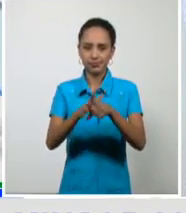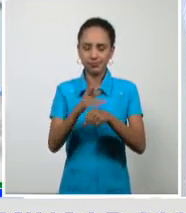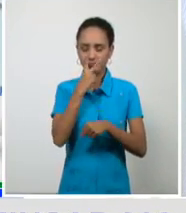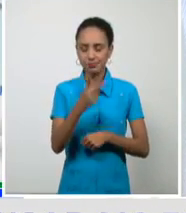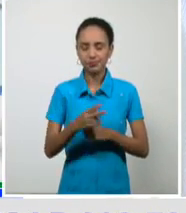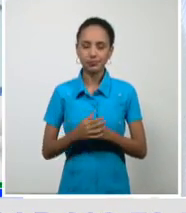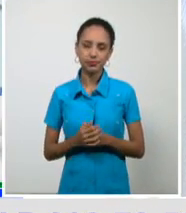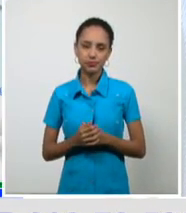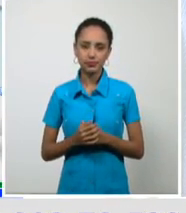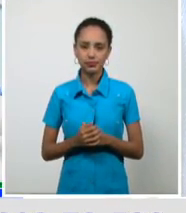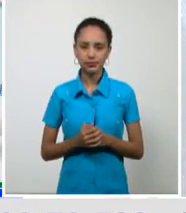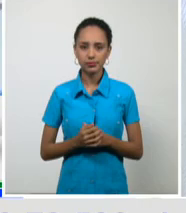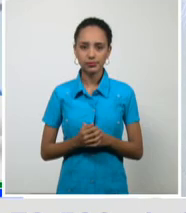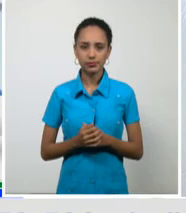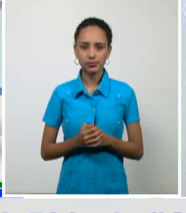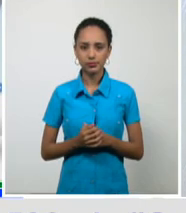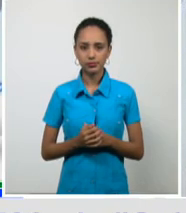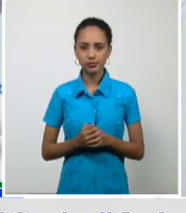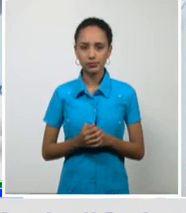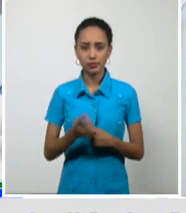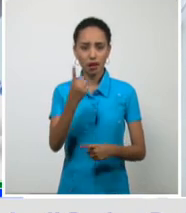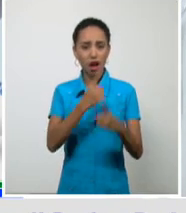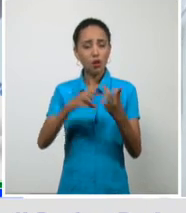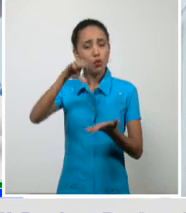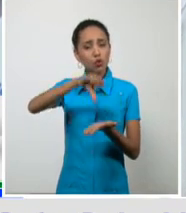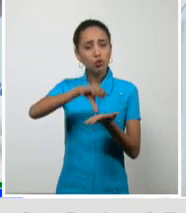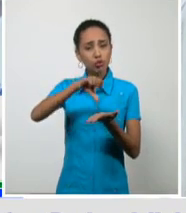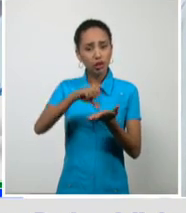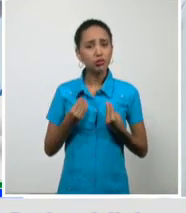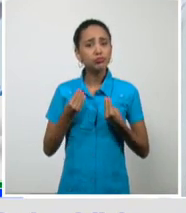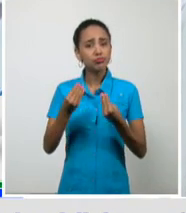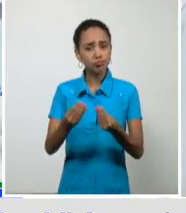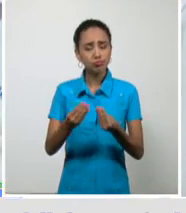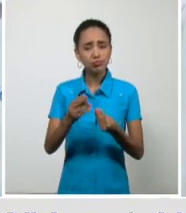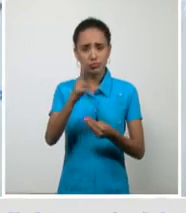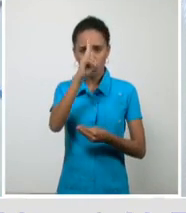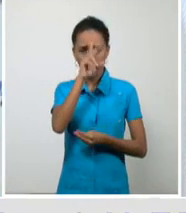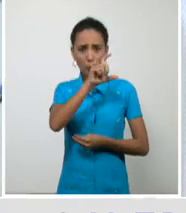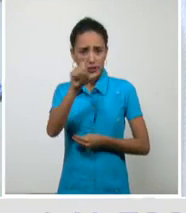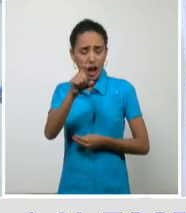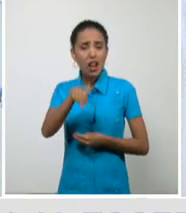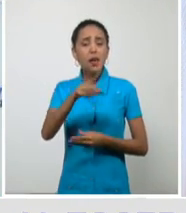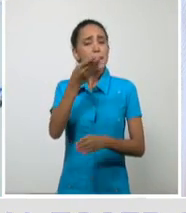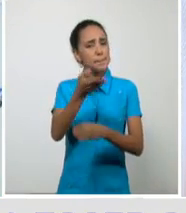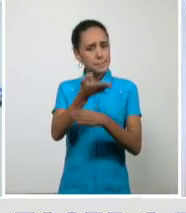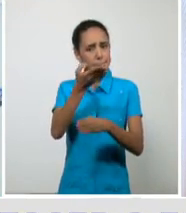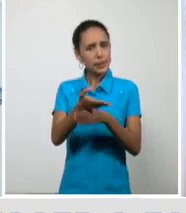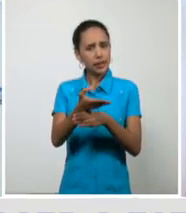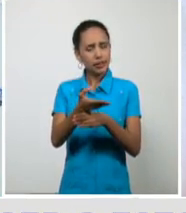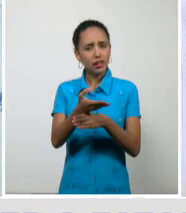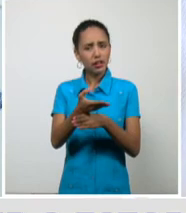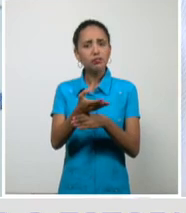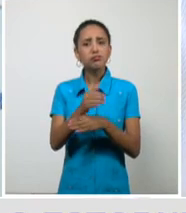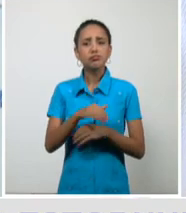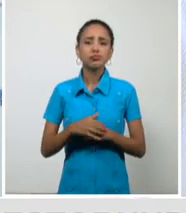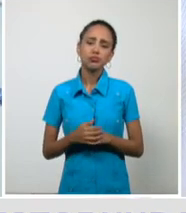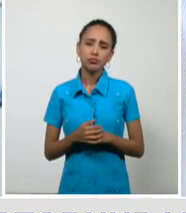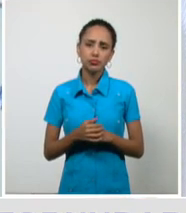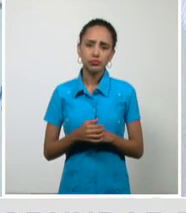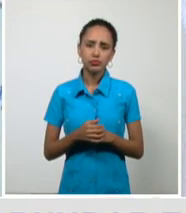algunos centros de salud que nos lo han solicitado, como ya